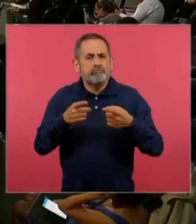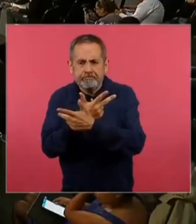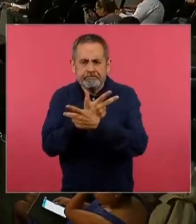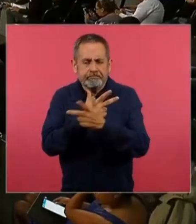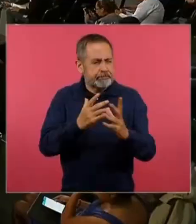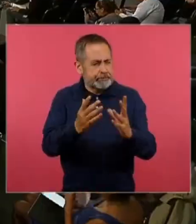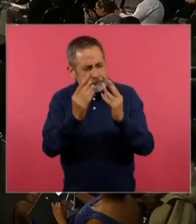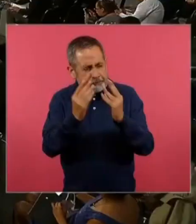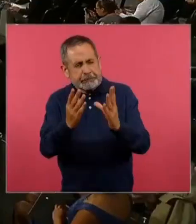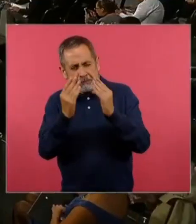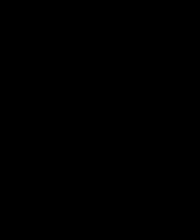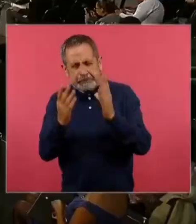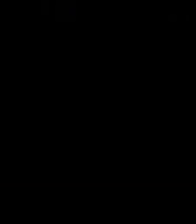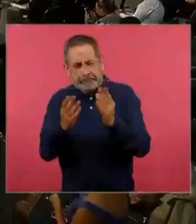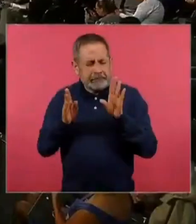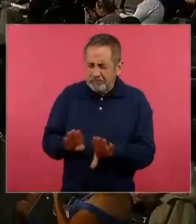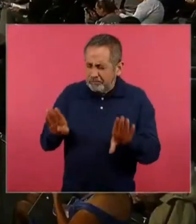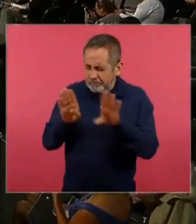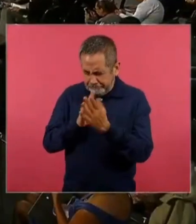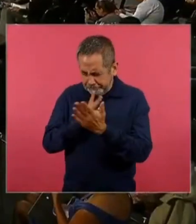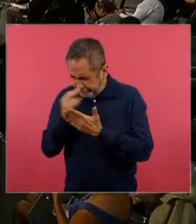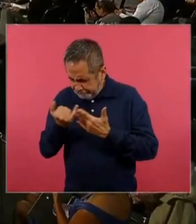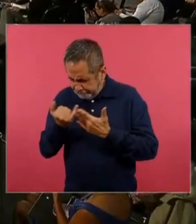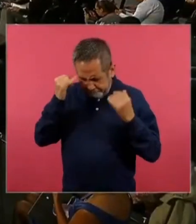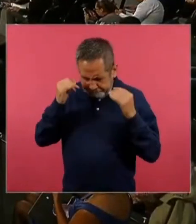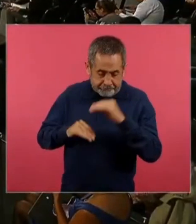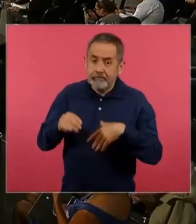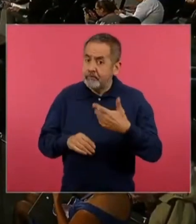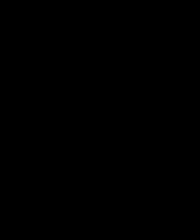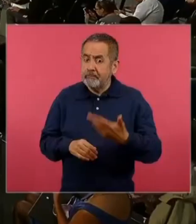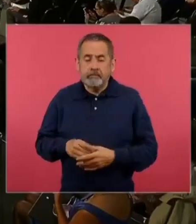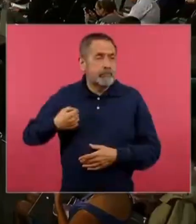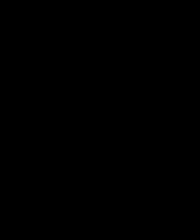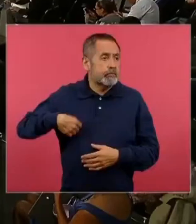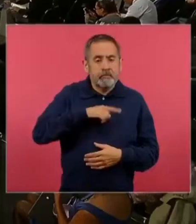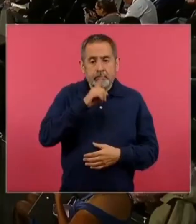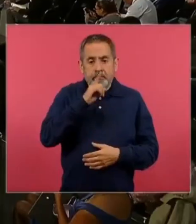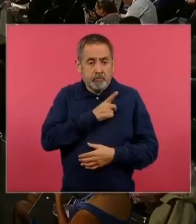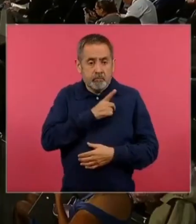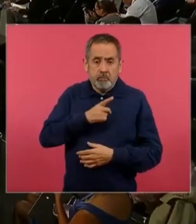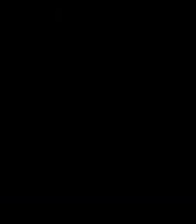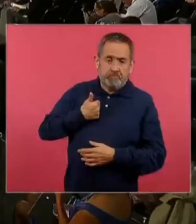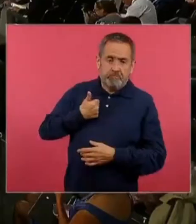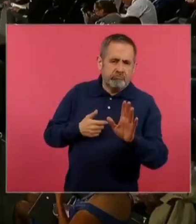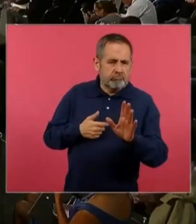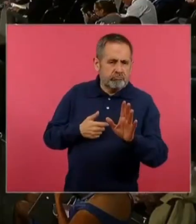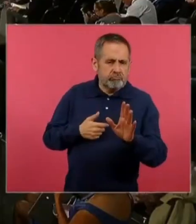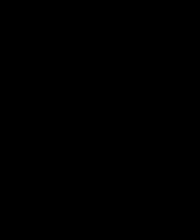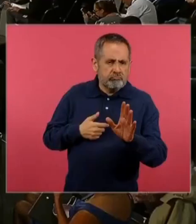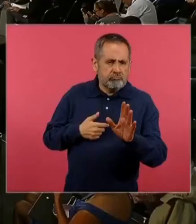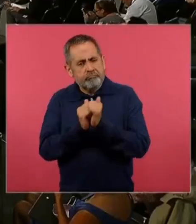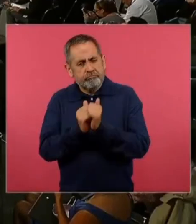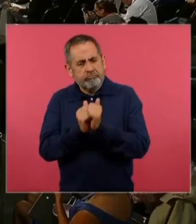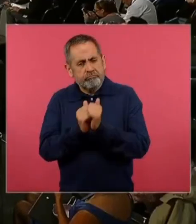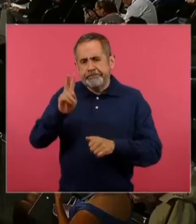todo este tiempo fue intenso, no nos quedamos solitos, estuvimos acompañados y bueno, fue un